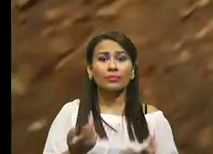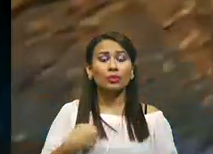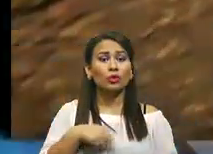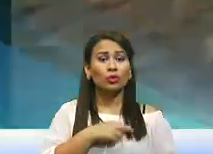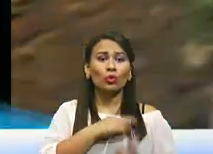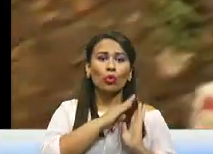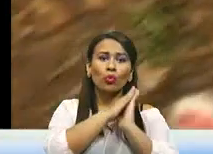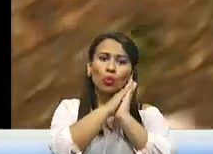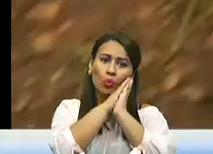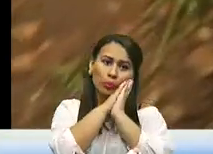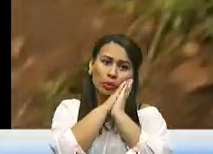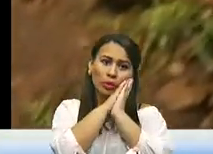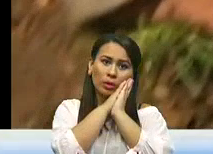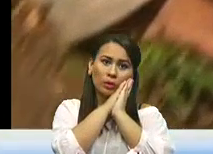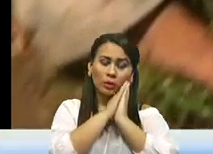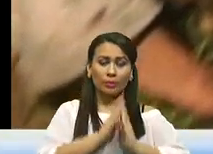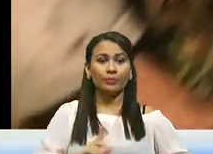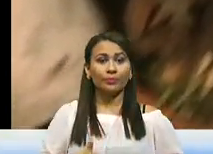estábamos durmiendo